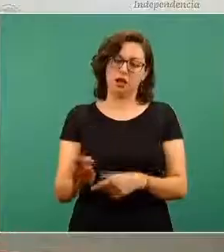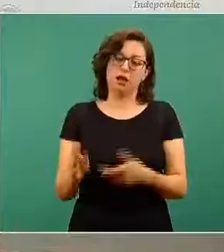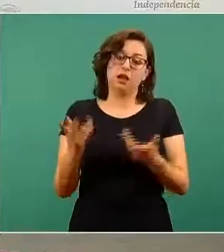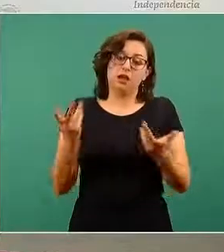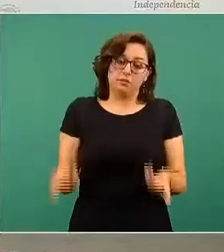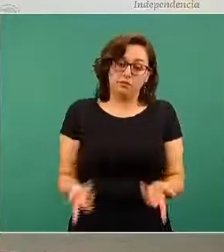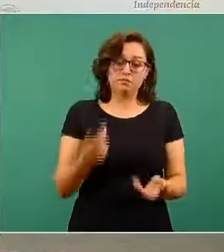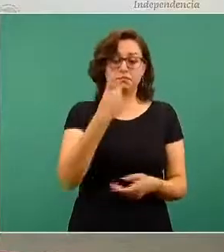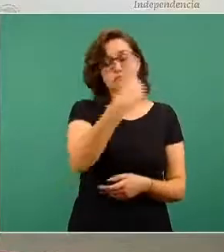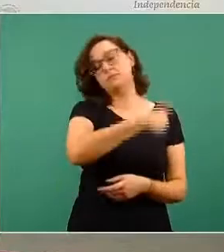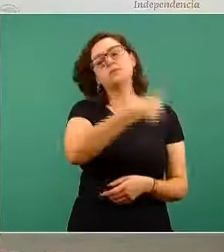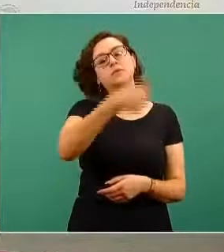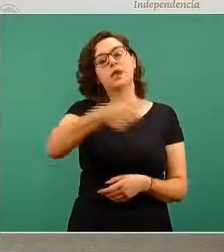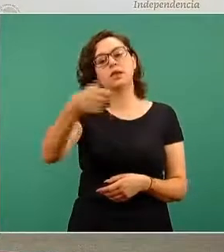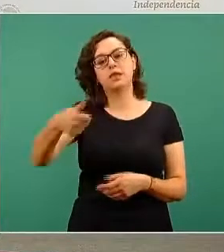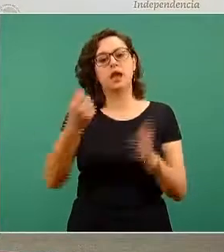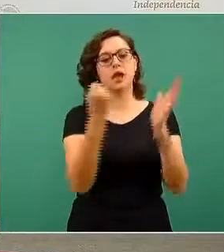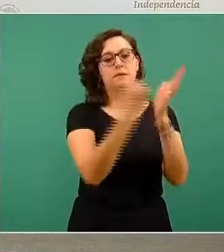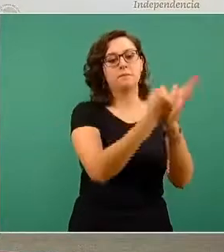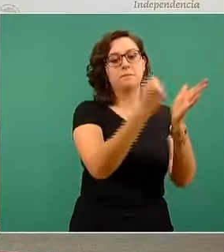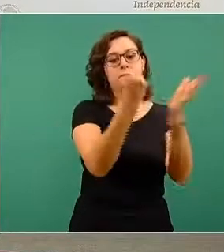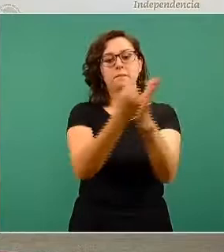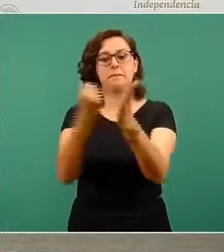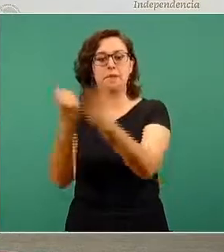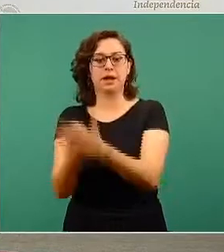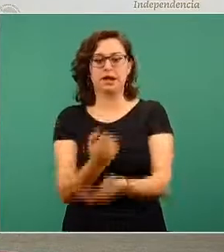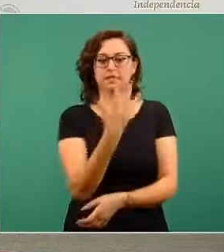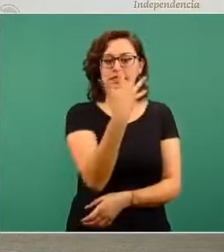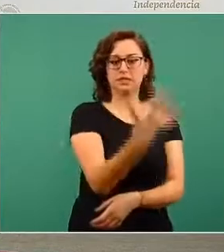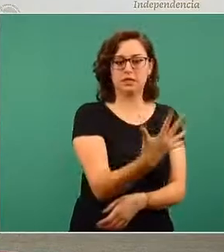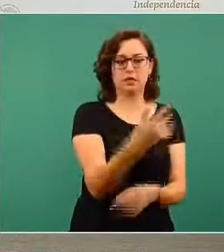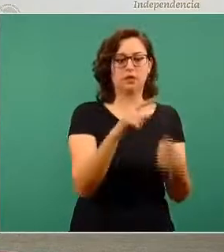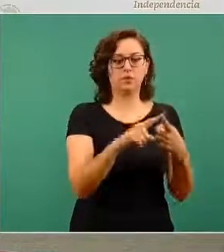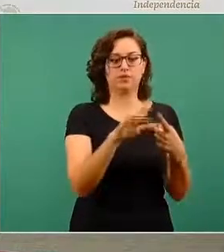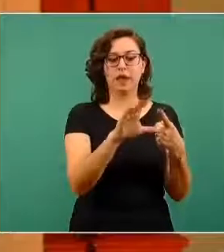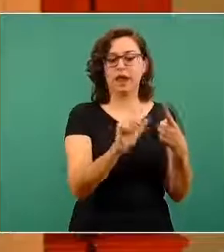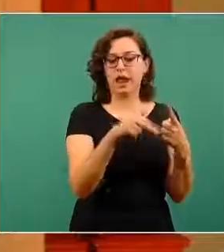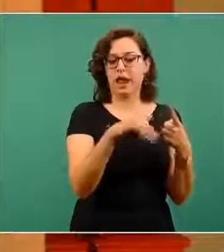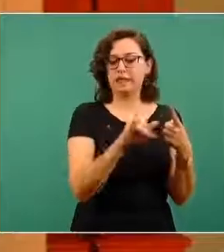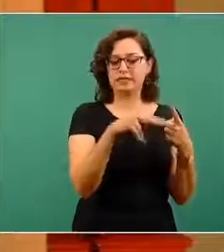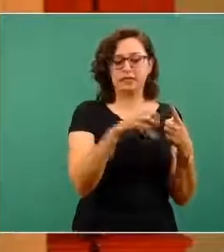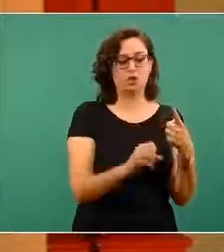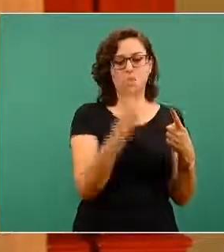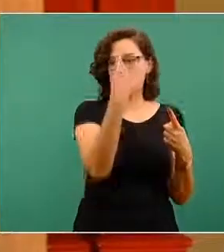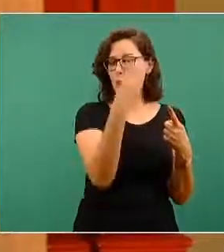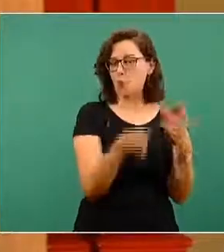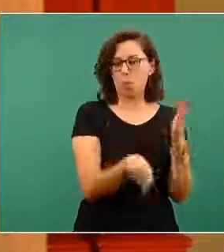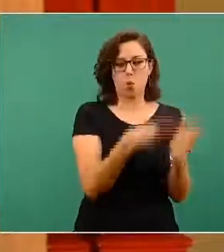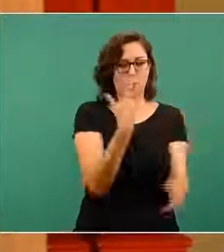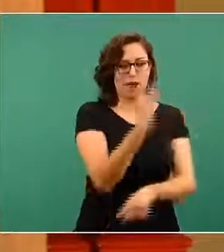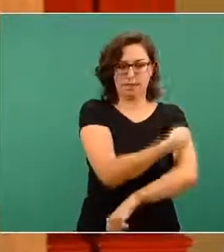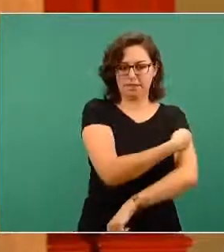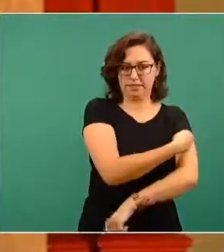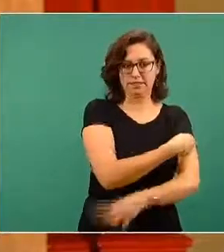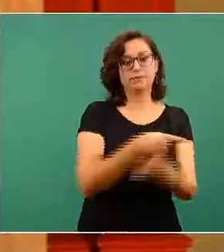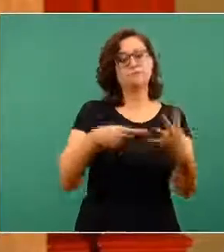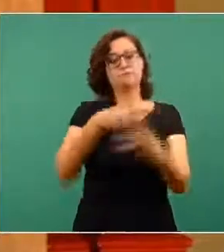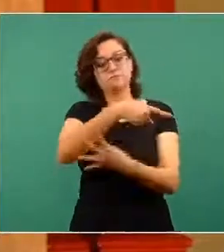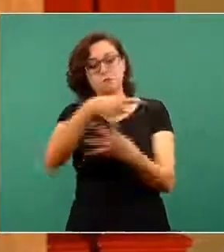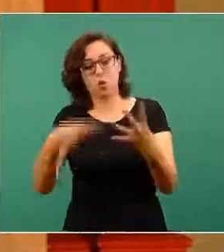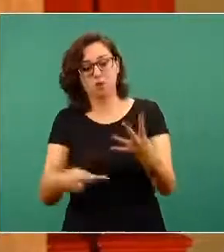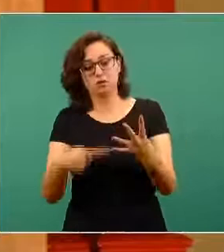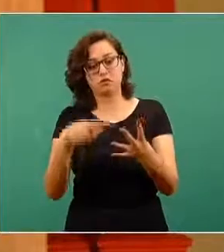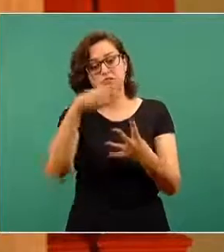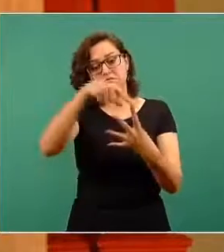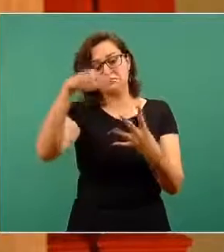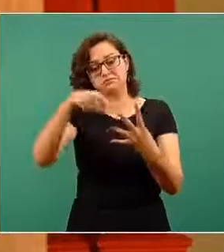En cada uno de los casos de las 5 vacunas que se administran, CanSino no necesita segunda dosis, y de las 4 que sí necesitan